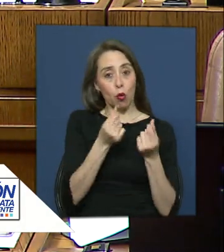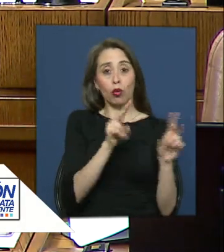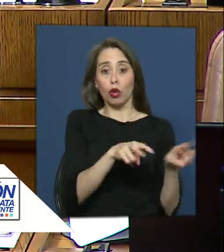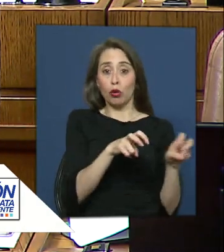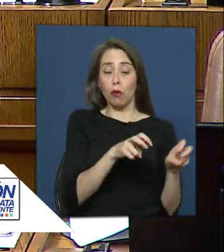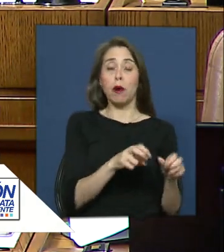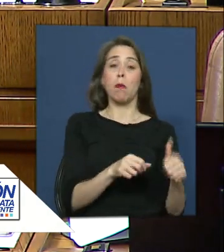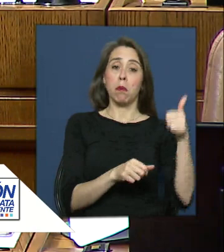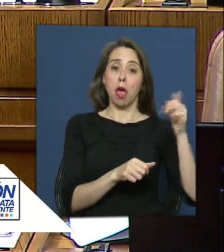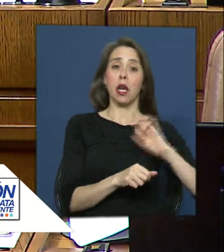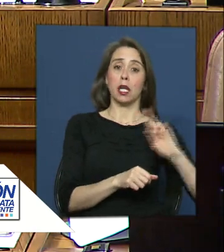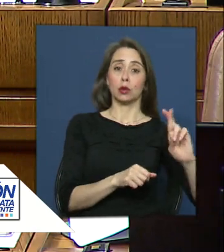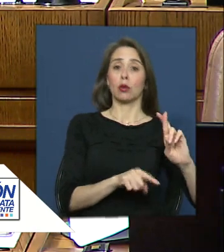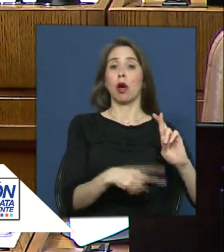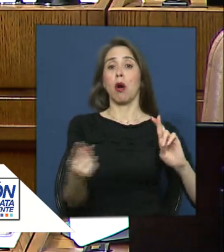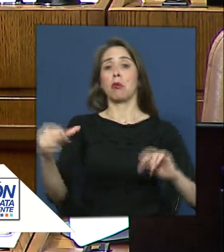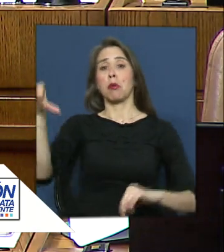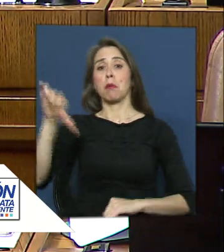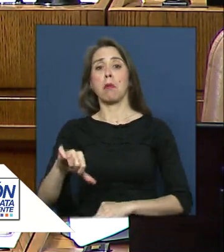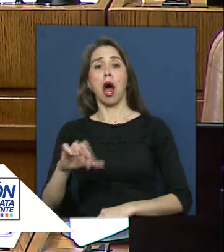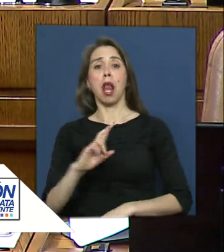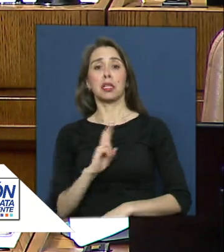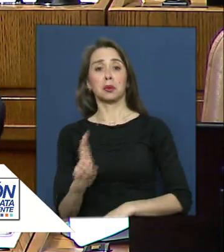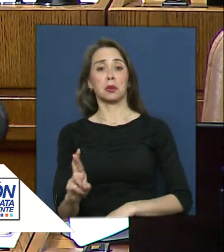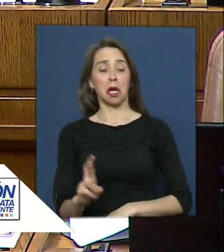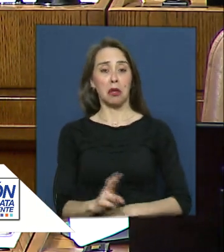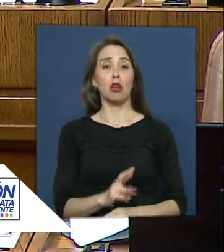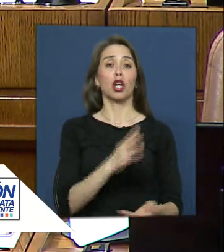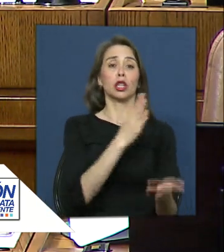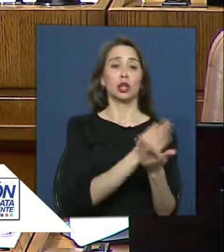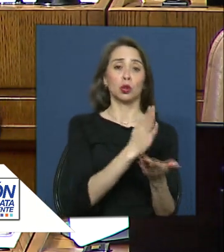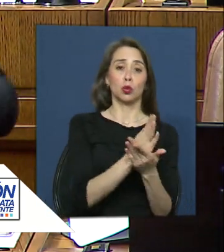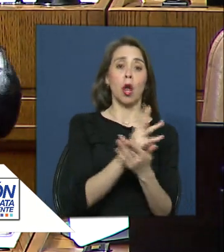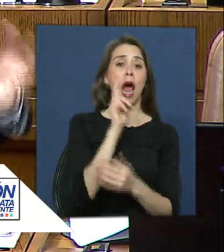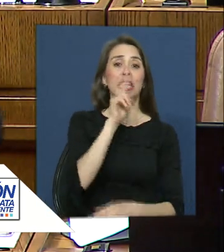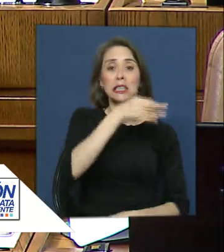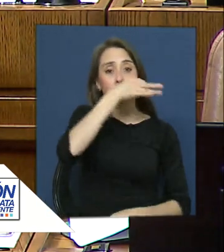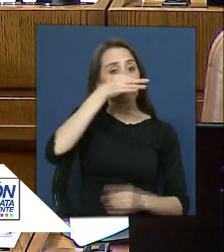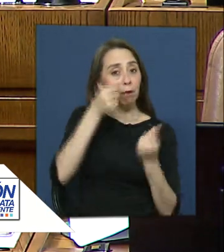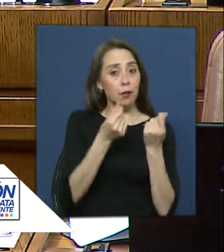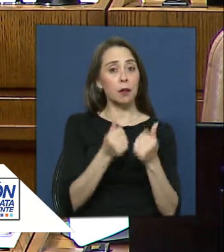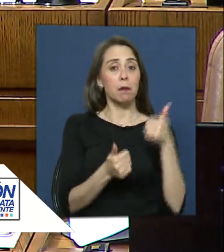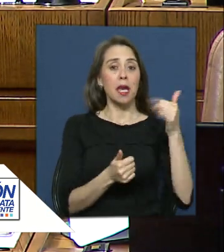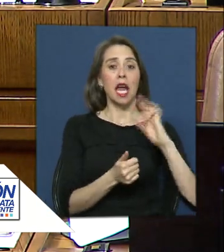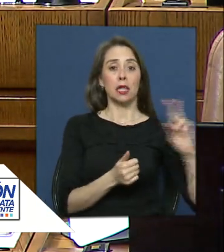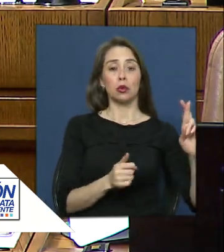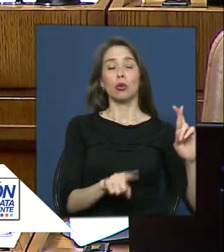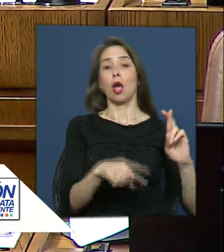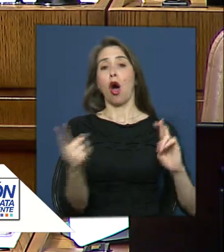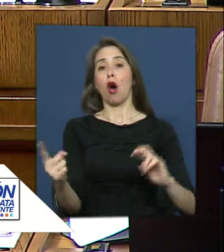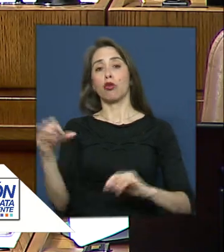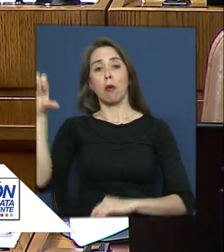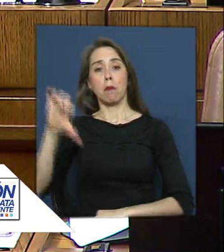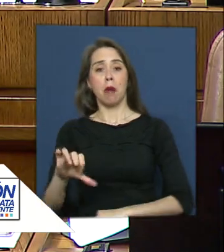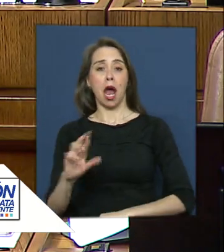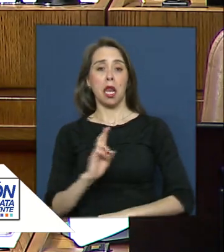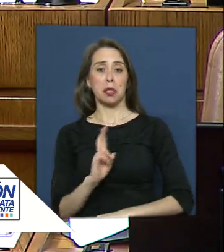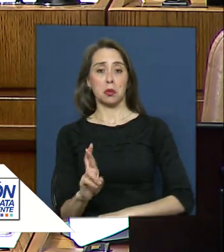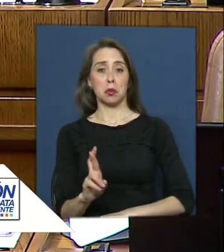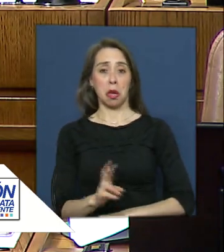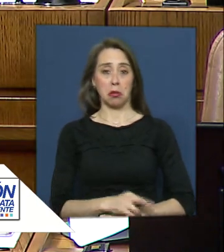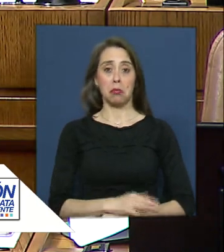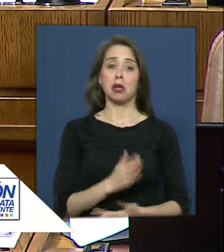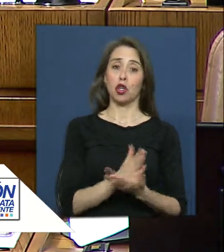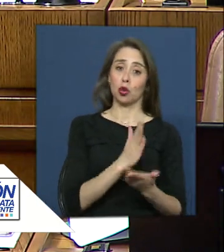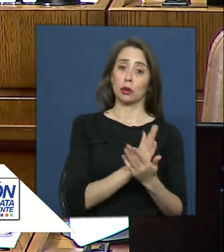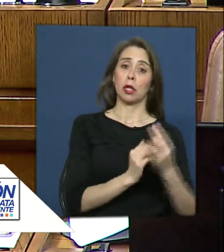y otros que tienen pésimos resultados. Hay colegios sin fines de lucro que tienen muy buenos resultados y otros que tienen pésimos resultados. Y